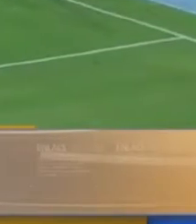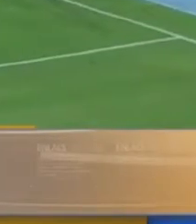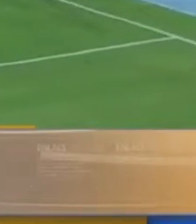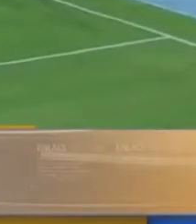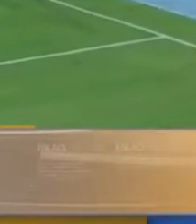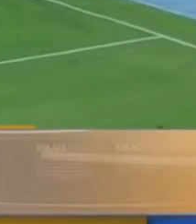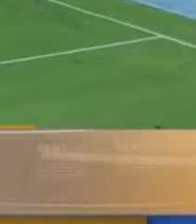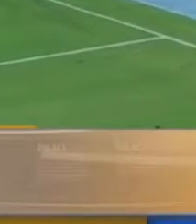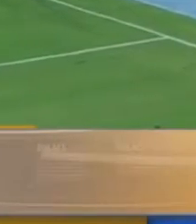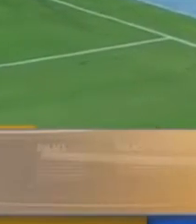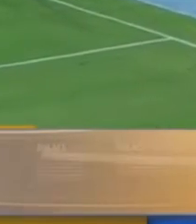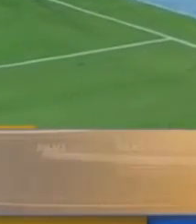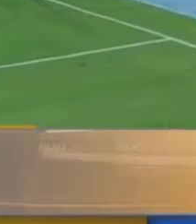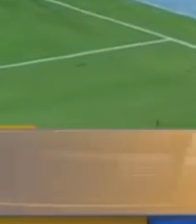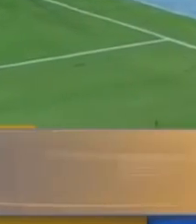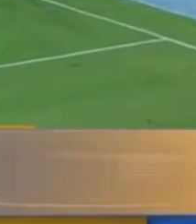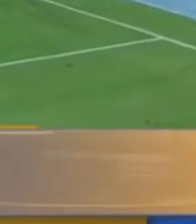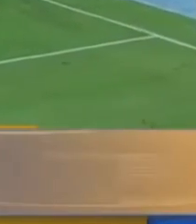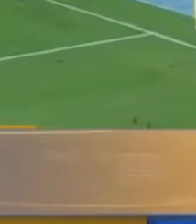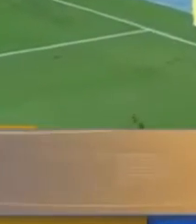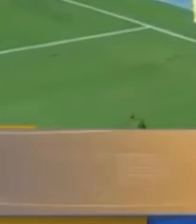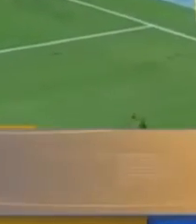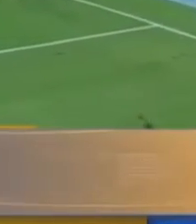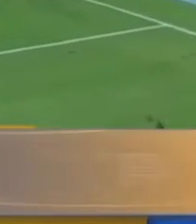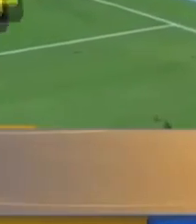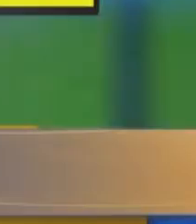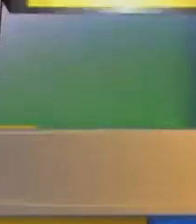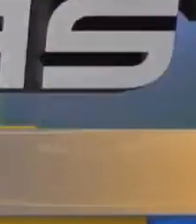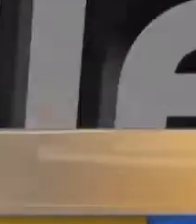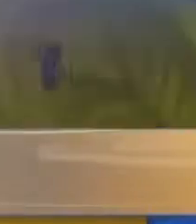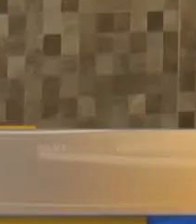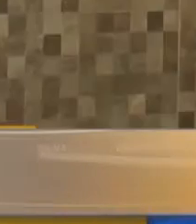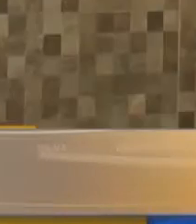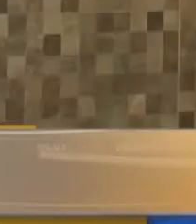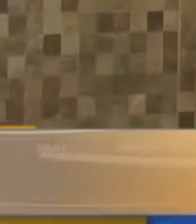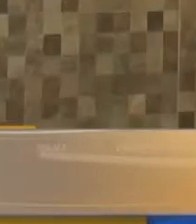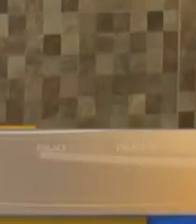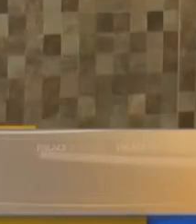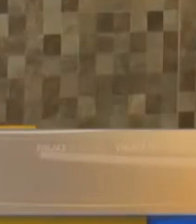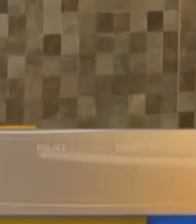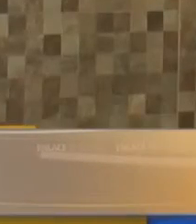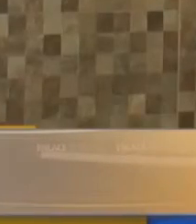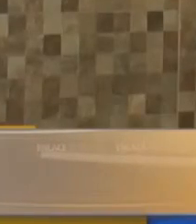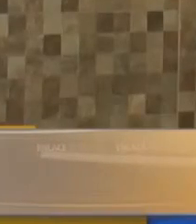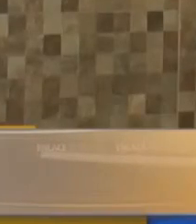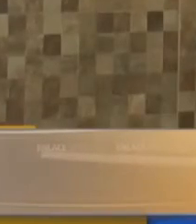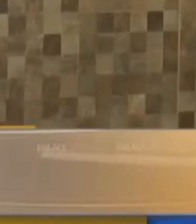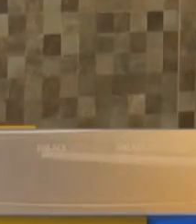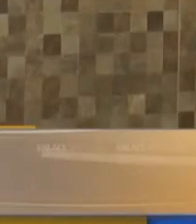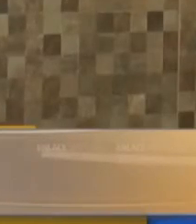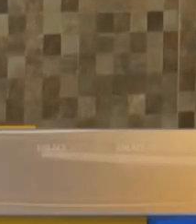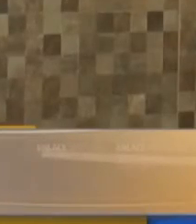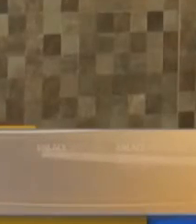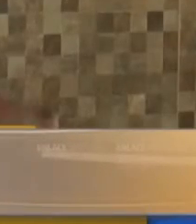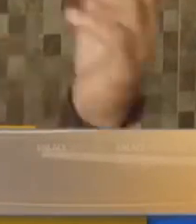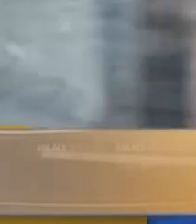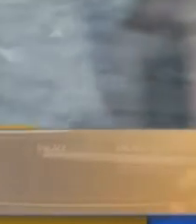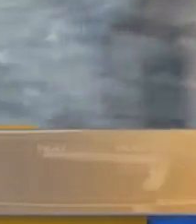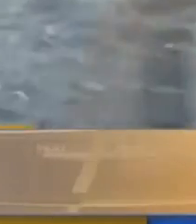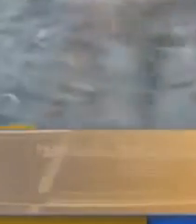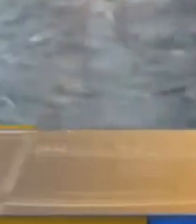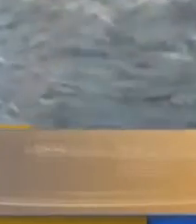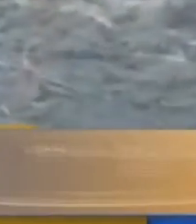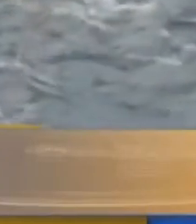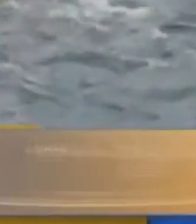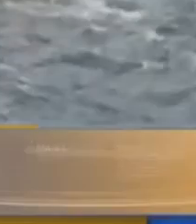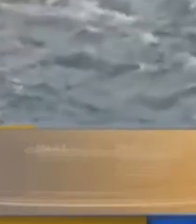encuentro fue todo un clásico de la Liga Águila 2 del fútbol profesional colombiano. Y al cierre, Omar Herrera lanza su trabajo musical que insta